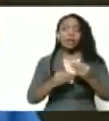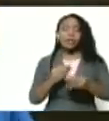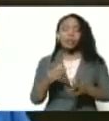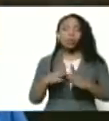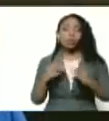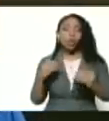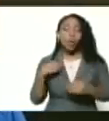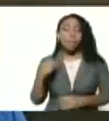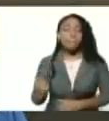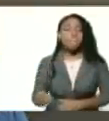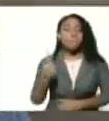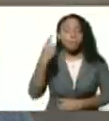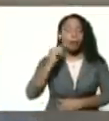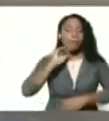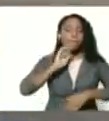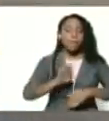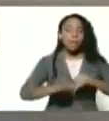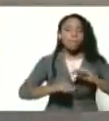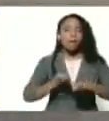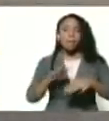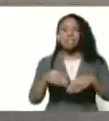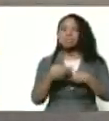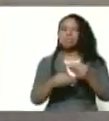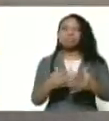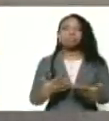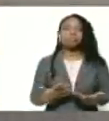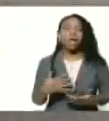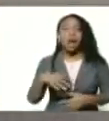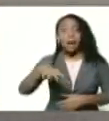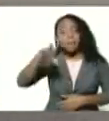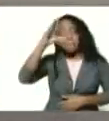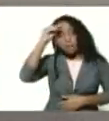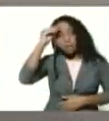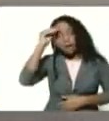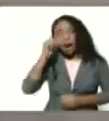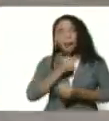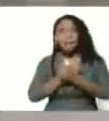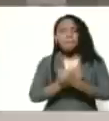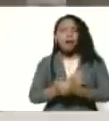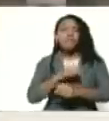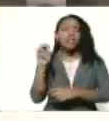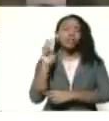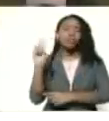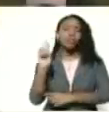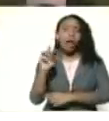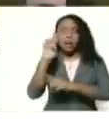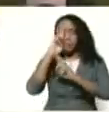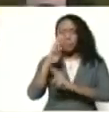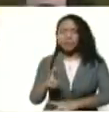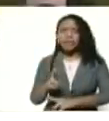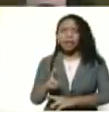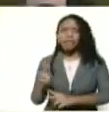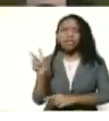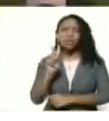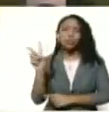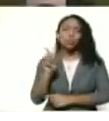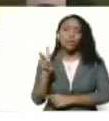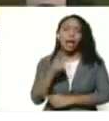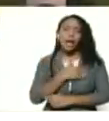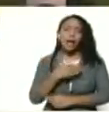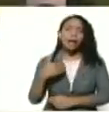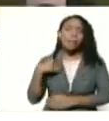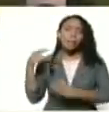el primer paso que hay que dar es aprender a amar a Venezuela, a respetar a Venezuela, a